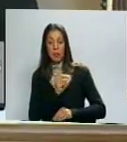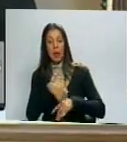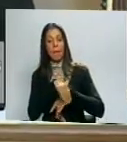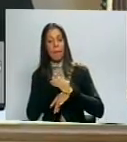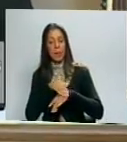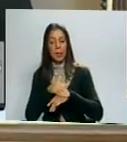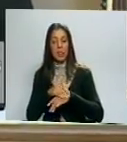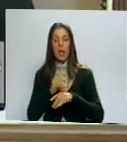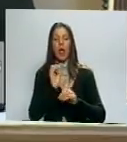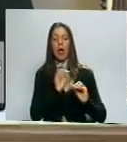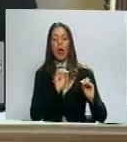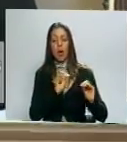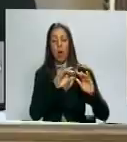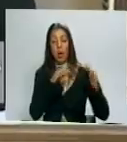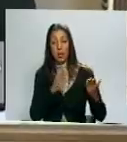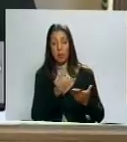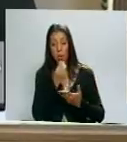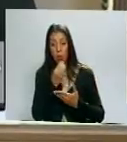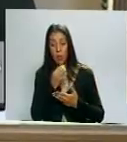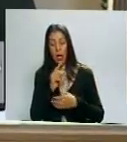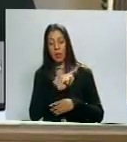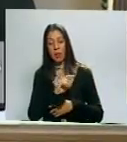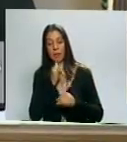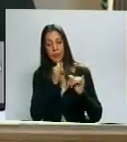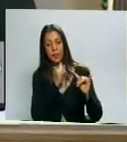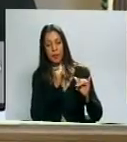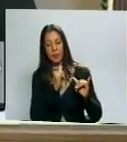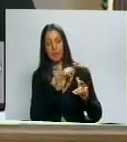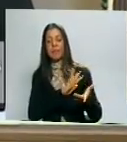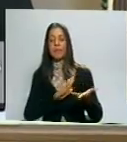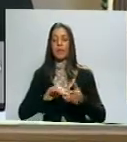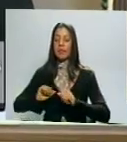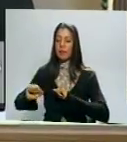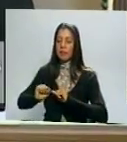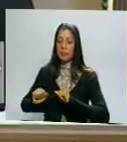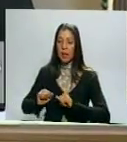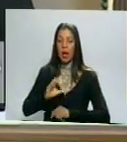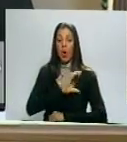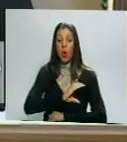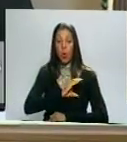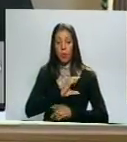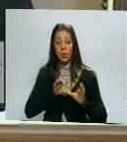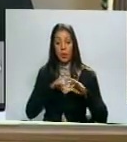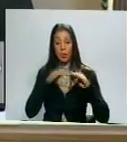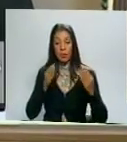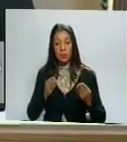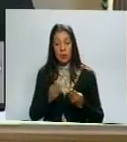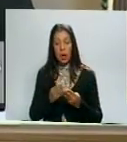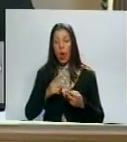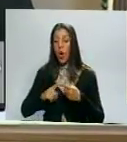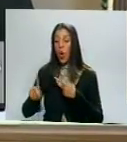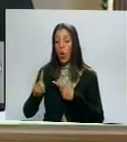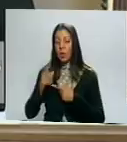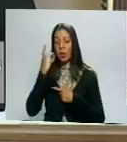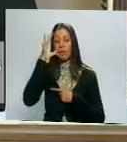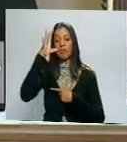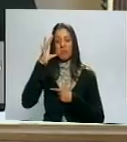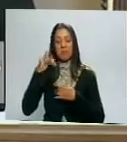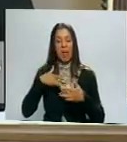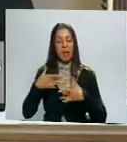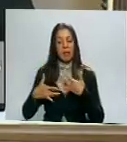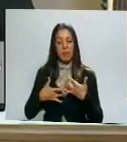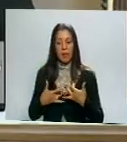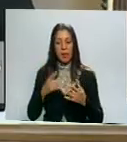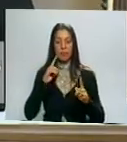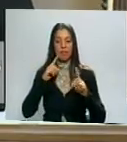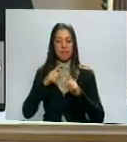las acciones que le sean asignadas. Asimismo, podrá organizar y desarrollar otras iniciativas